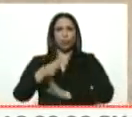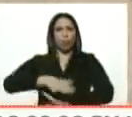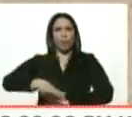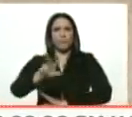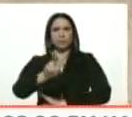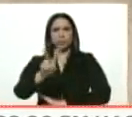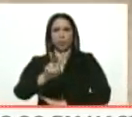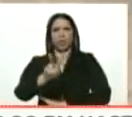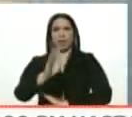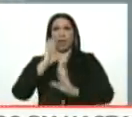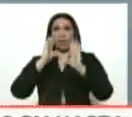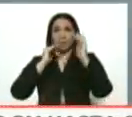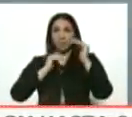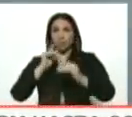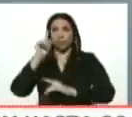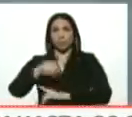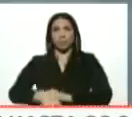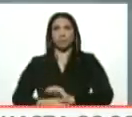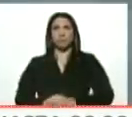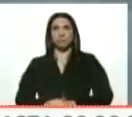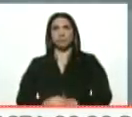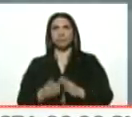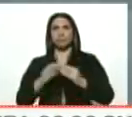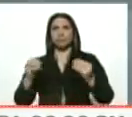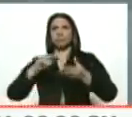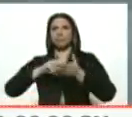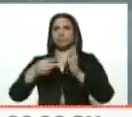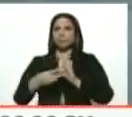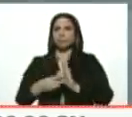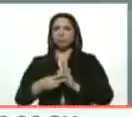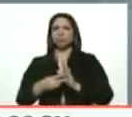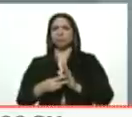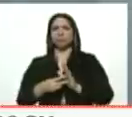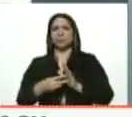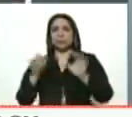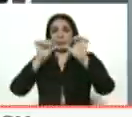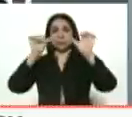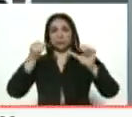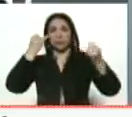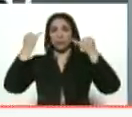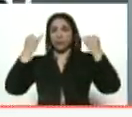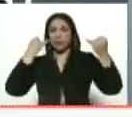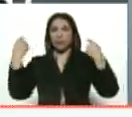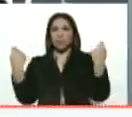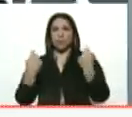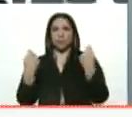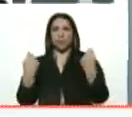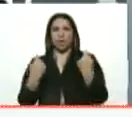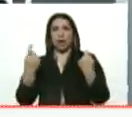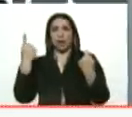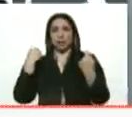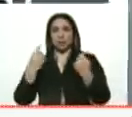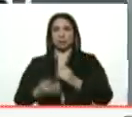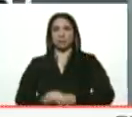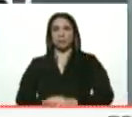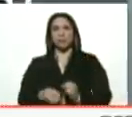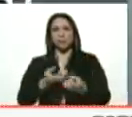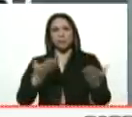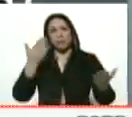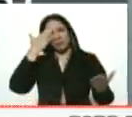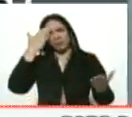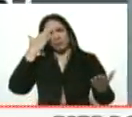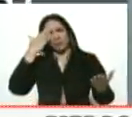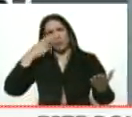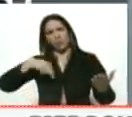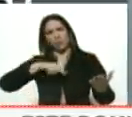nacional, atendiendo también todo lo que ha sido la inteligencia, sistema de inteligencia popular. Ayer, tú sabes que estuvimos